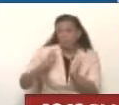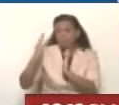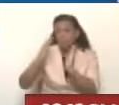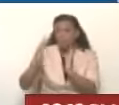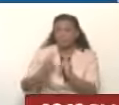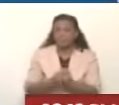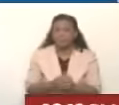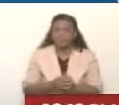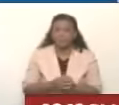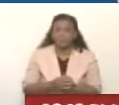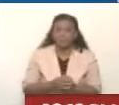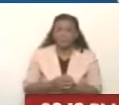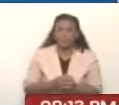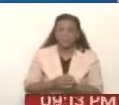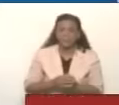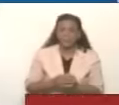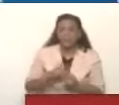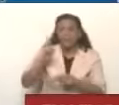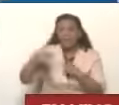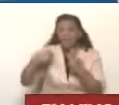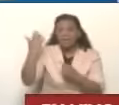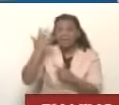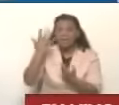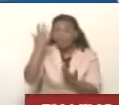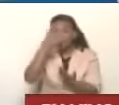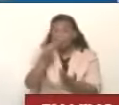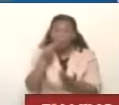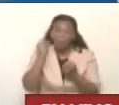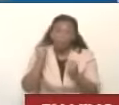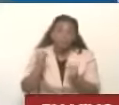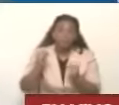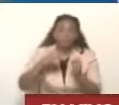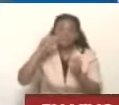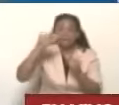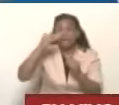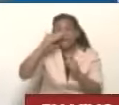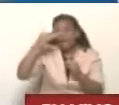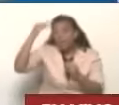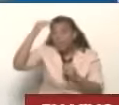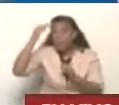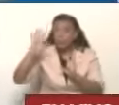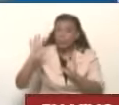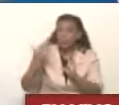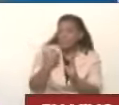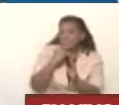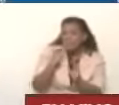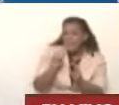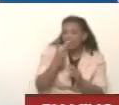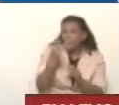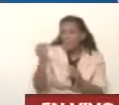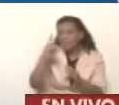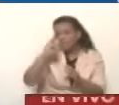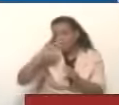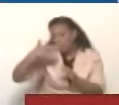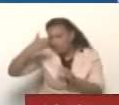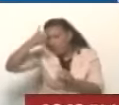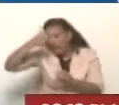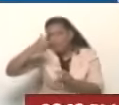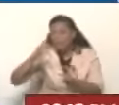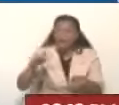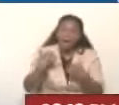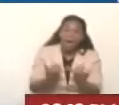construyentes, la niña joven. La niña joven más adulta, que ya entonces es